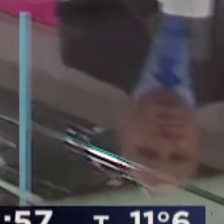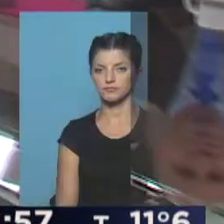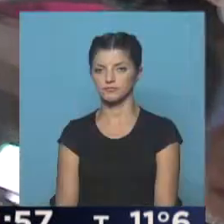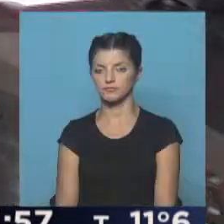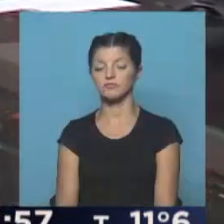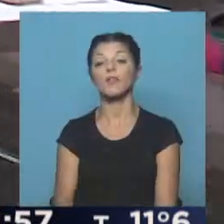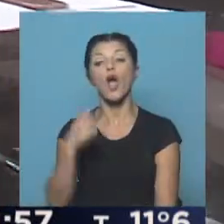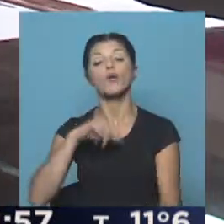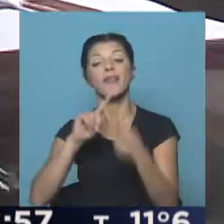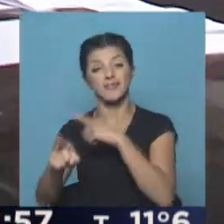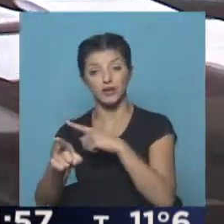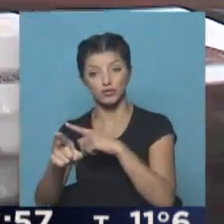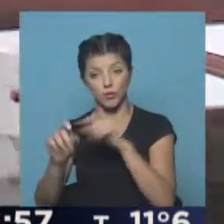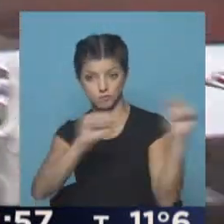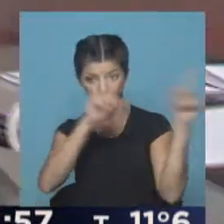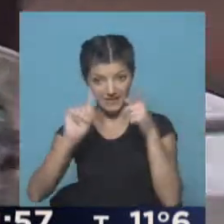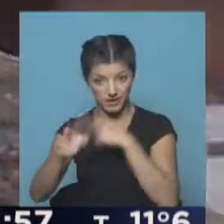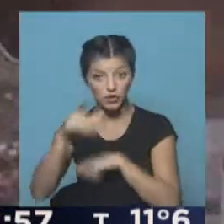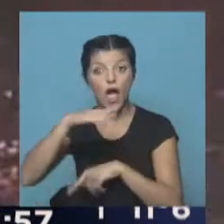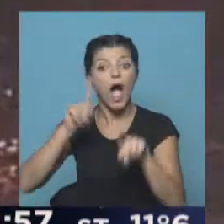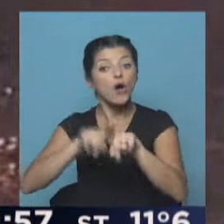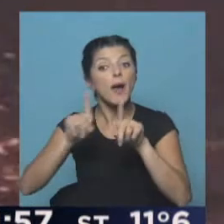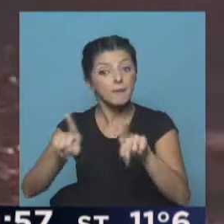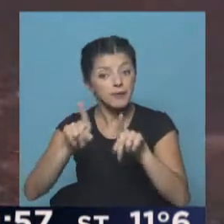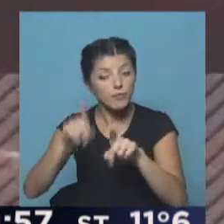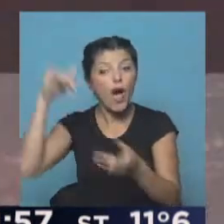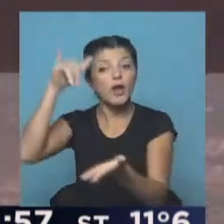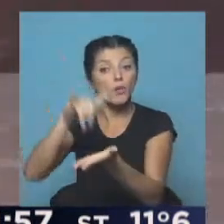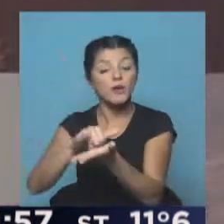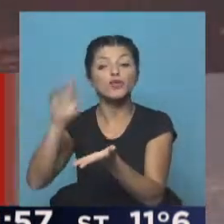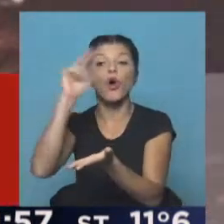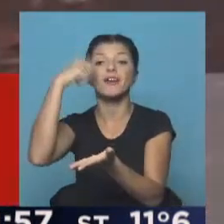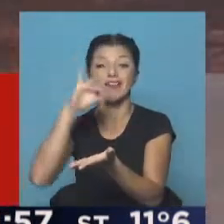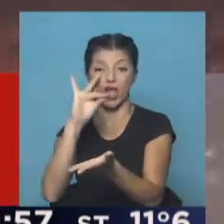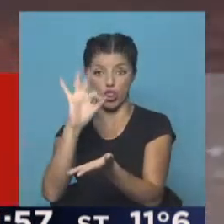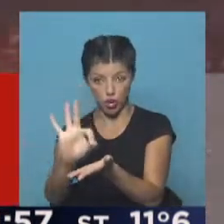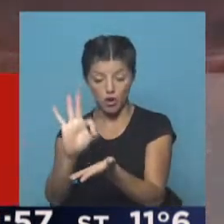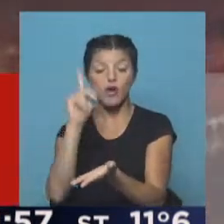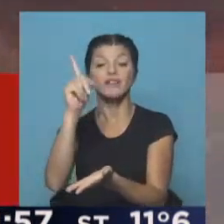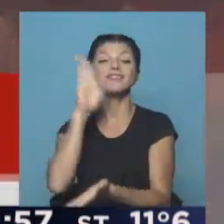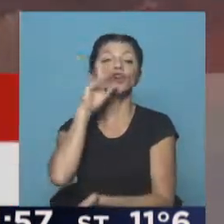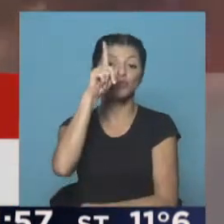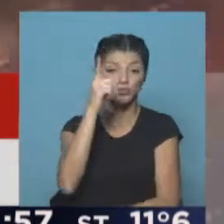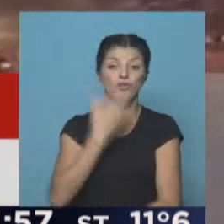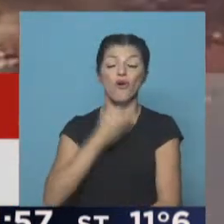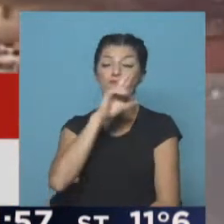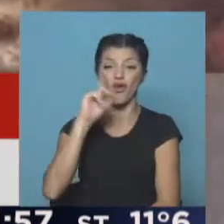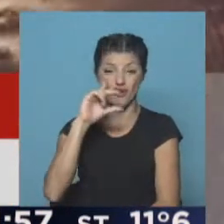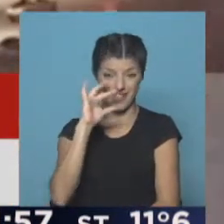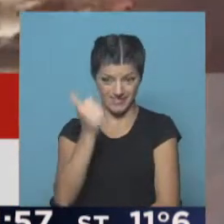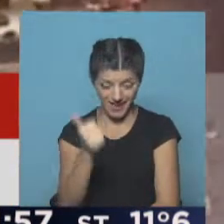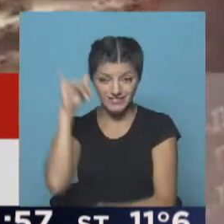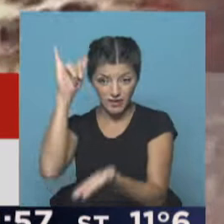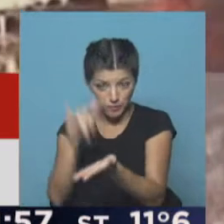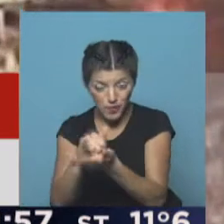Nos vamos directamente a imágenes en vivo de lo que ocurre en este momento en el aeropuerto de Orlando, en Florida, Estados Unidos. Está cerrada la terminal A. Se